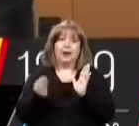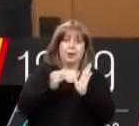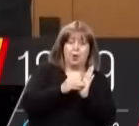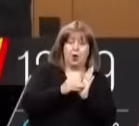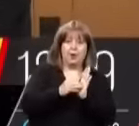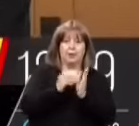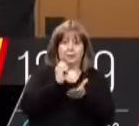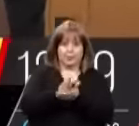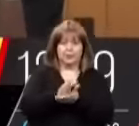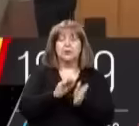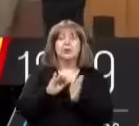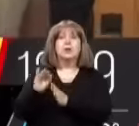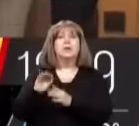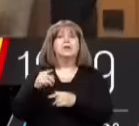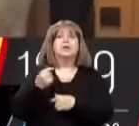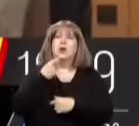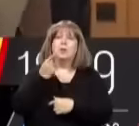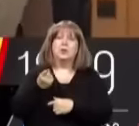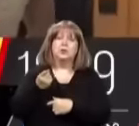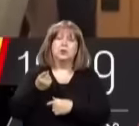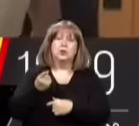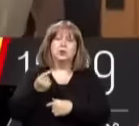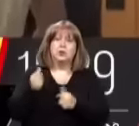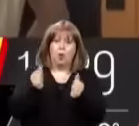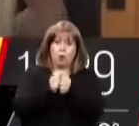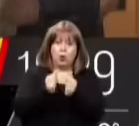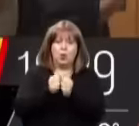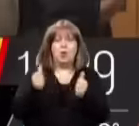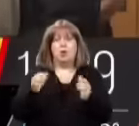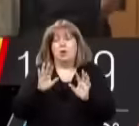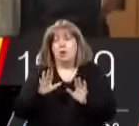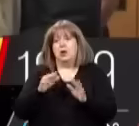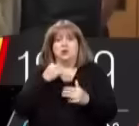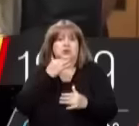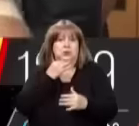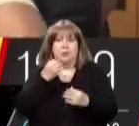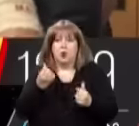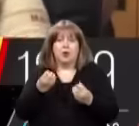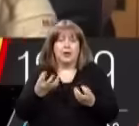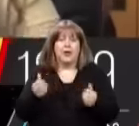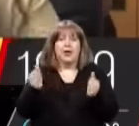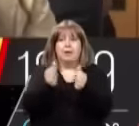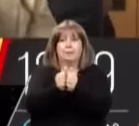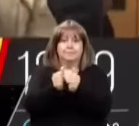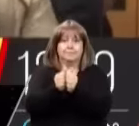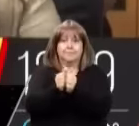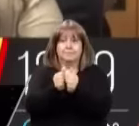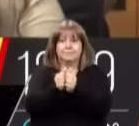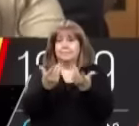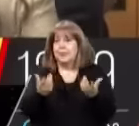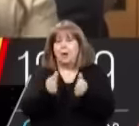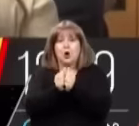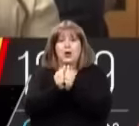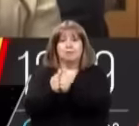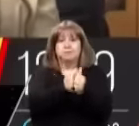condena. Sí, eso es algo que pedimos desde el día uno, pero bueno, no se pudo hacer. Tampoco entendemos en temas judiciales